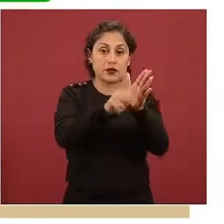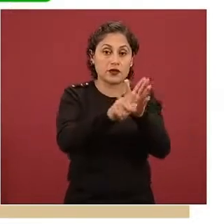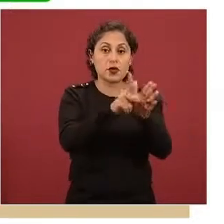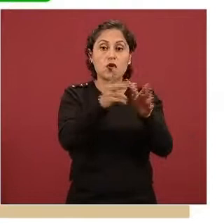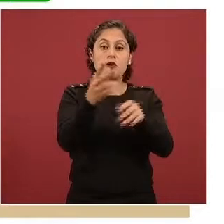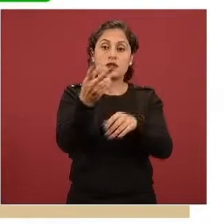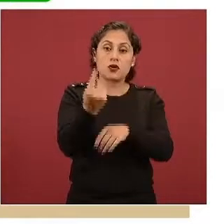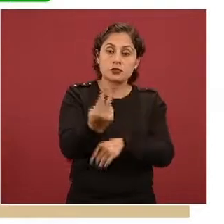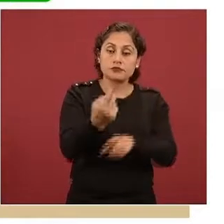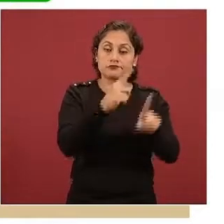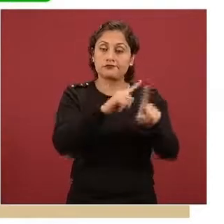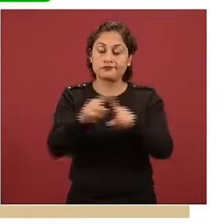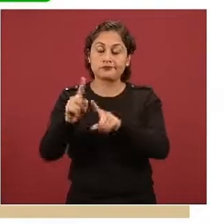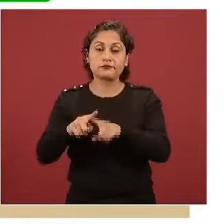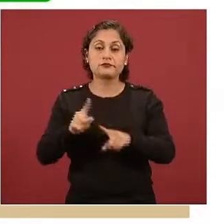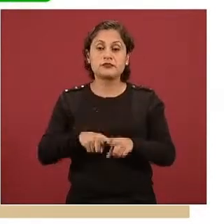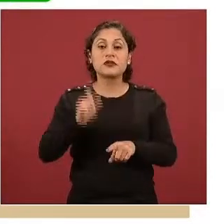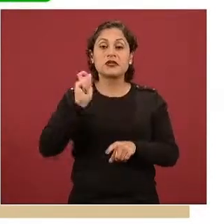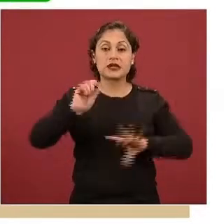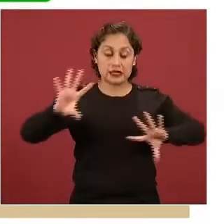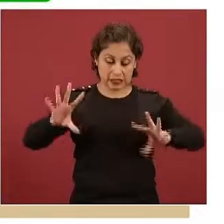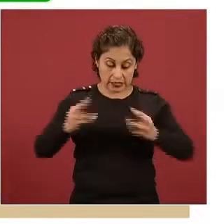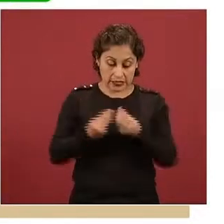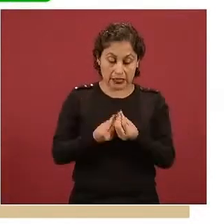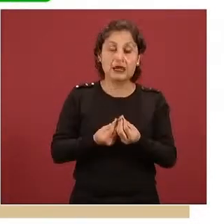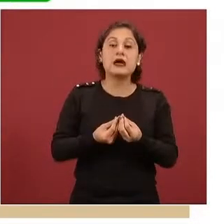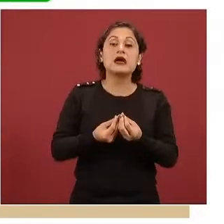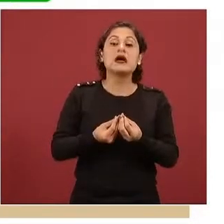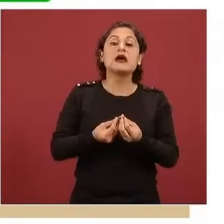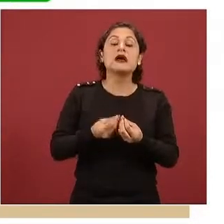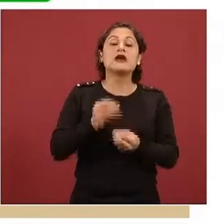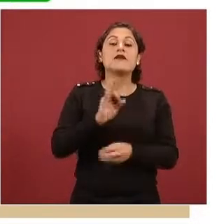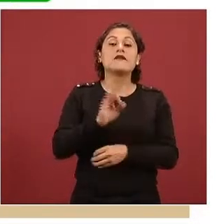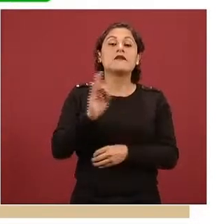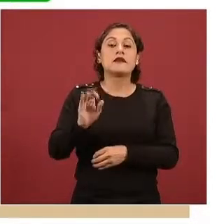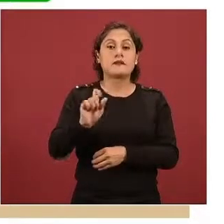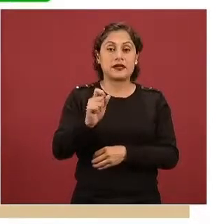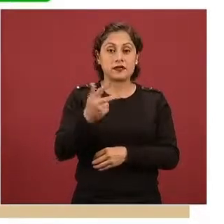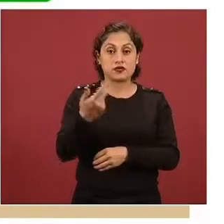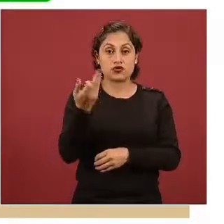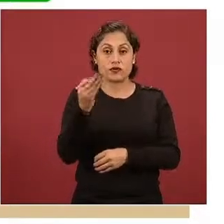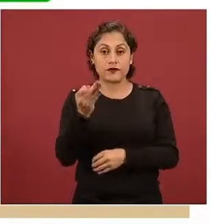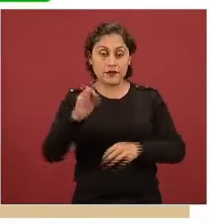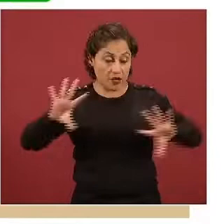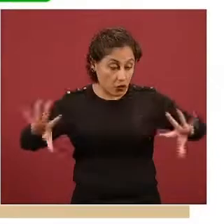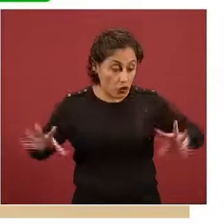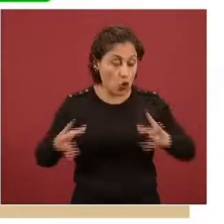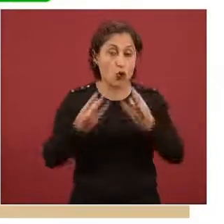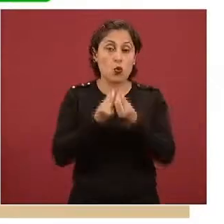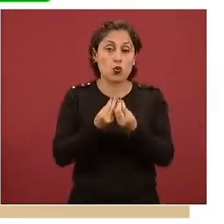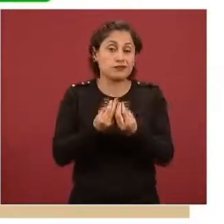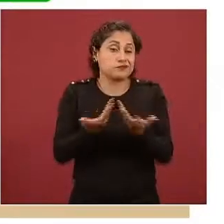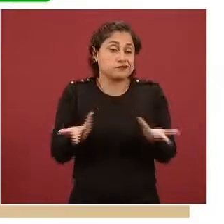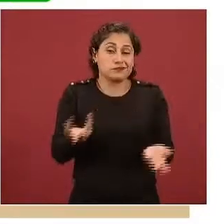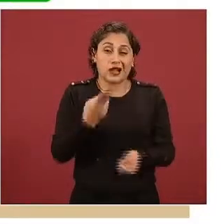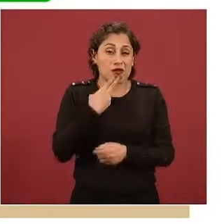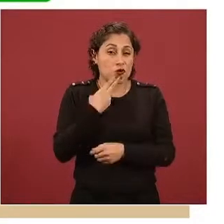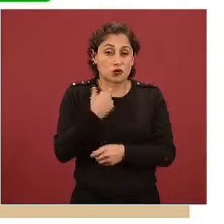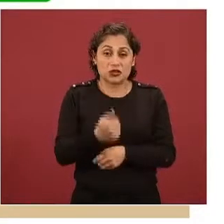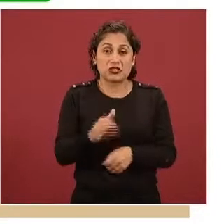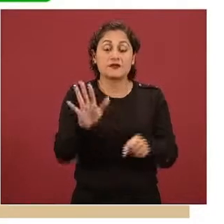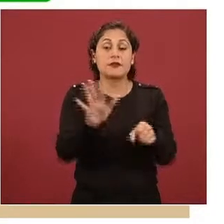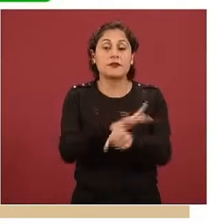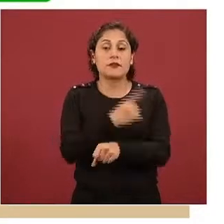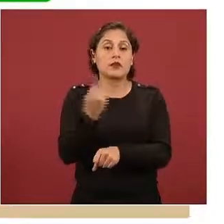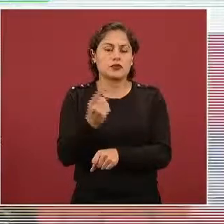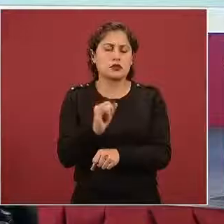casos desde el 28 de febrero, no tiene una interpretación epidemiológica útil. ¿Por qué razón? Estadísticamente, desde luego que se puede